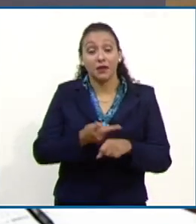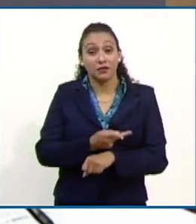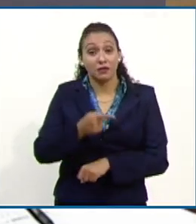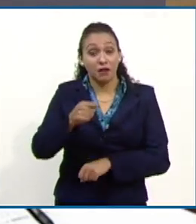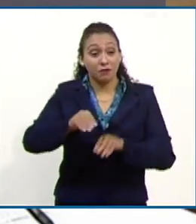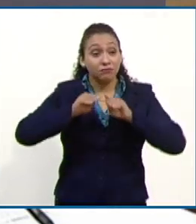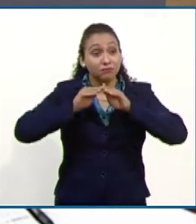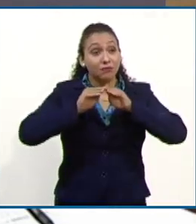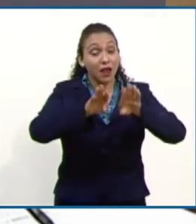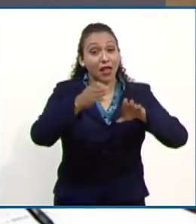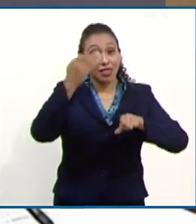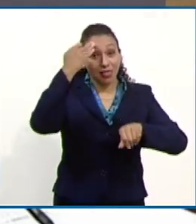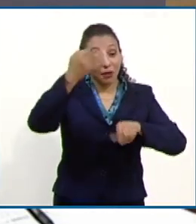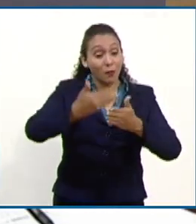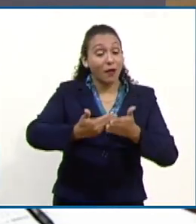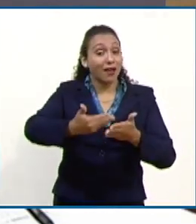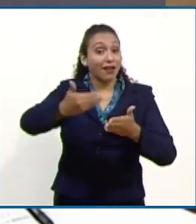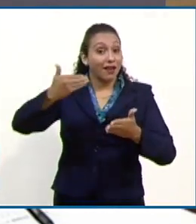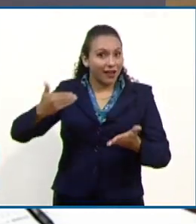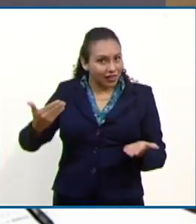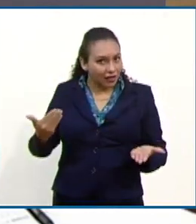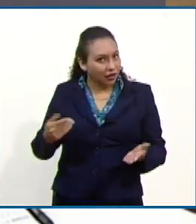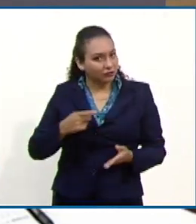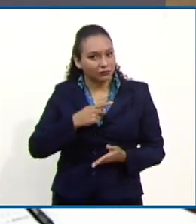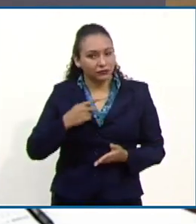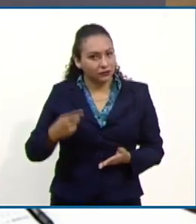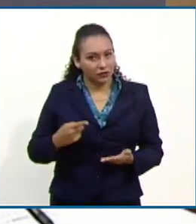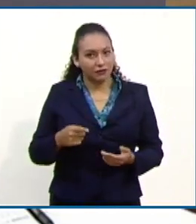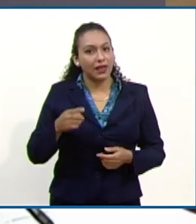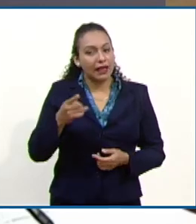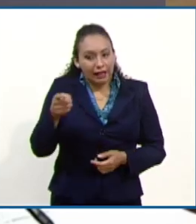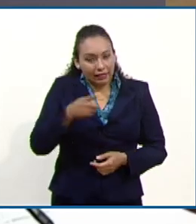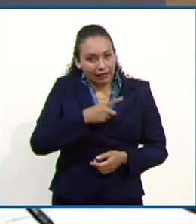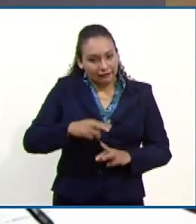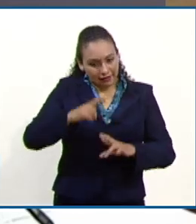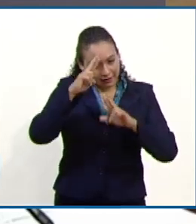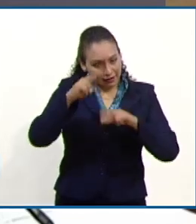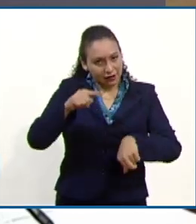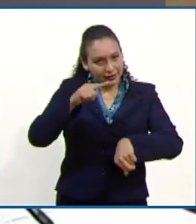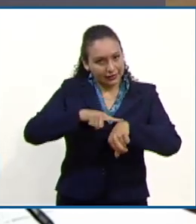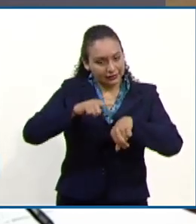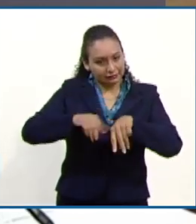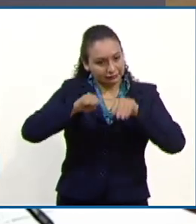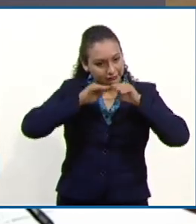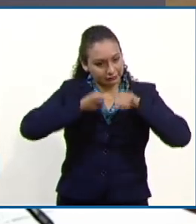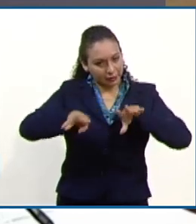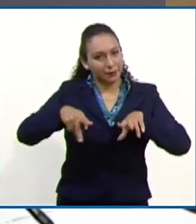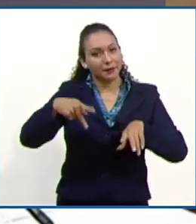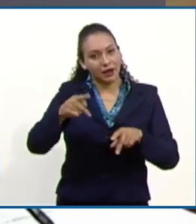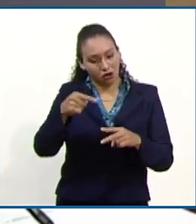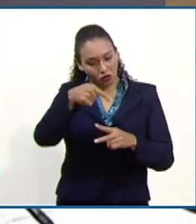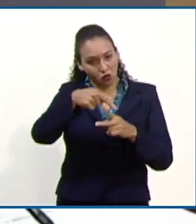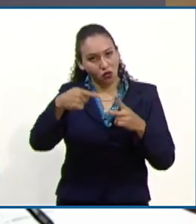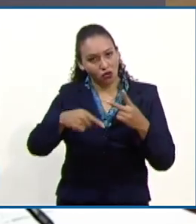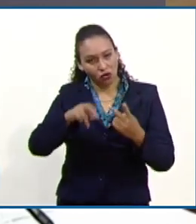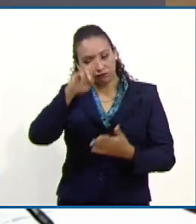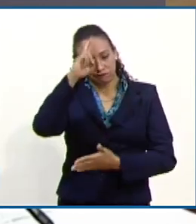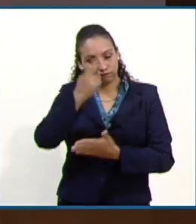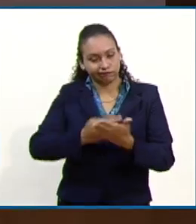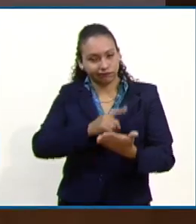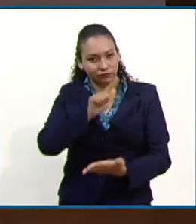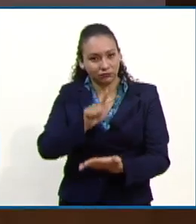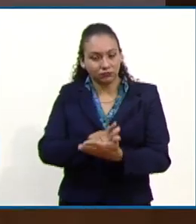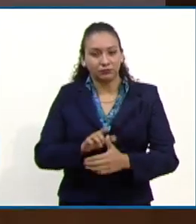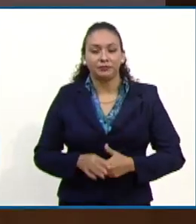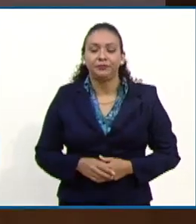sí mismo un límite al ejercicio de la libertad de expresión de la persona denunciada. De ahí que se propone confirmar la sentencia controvertida. La Sala